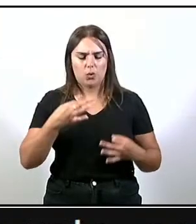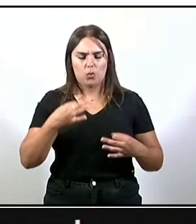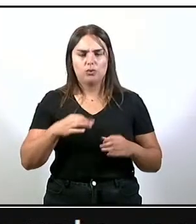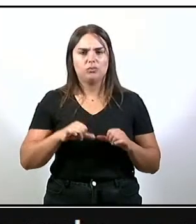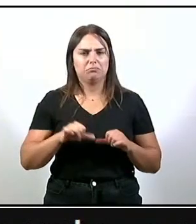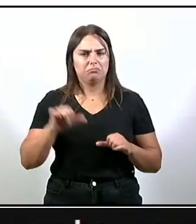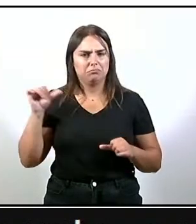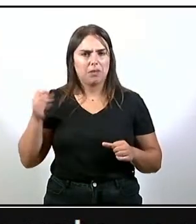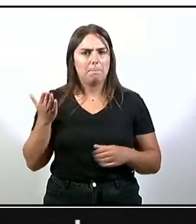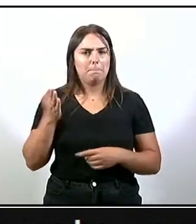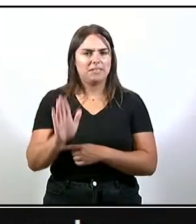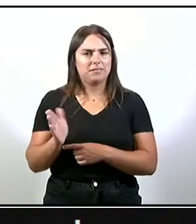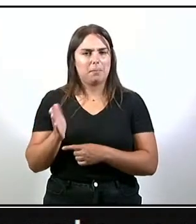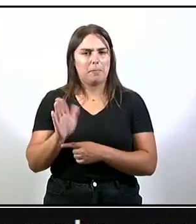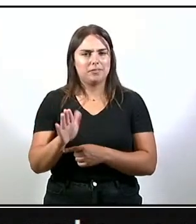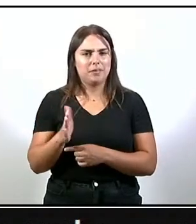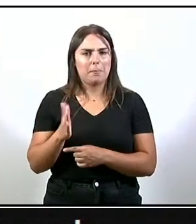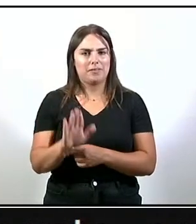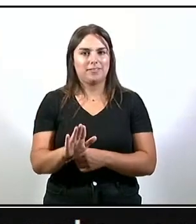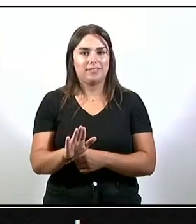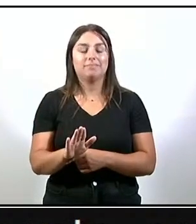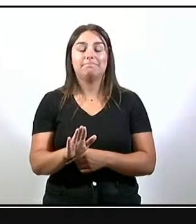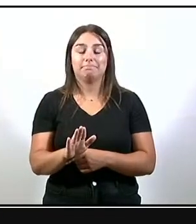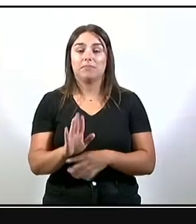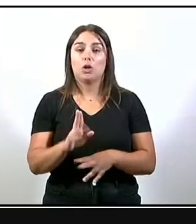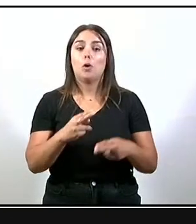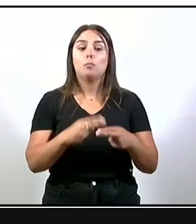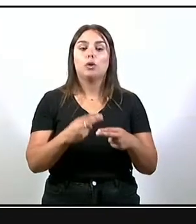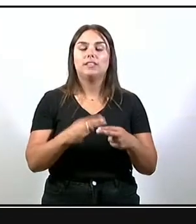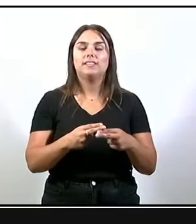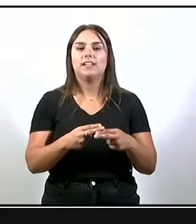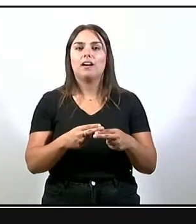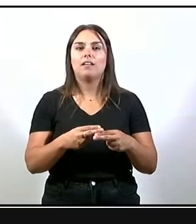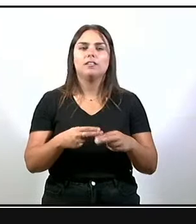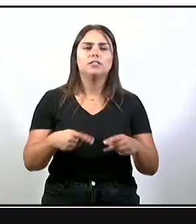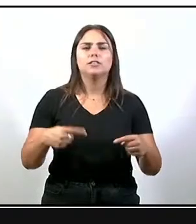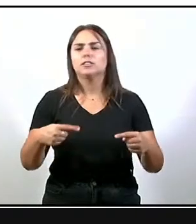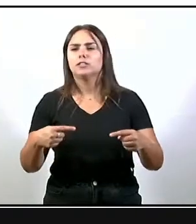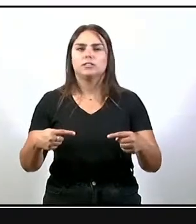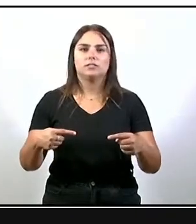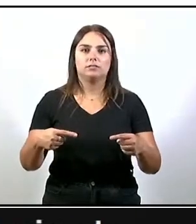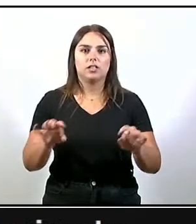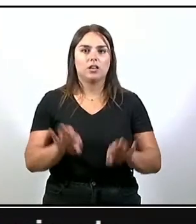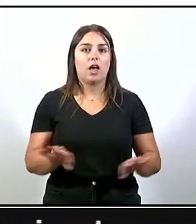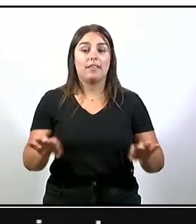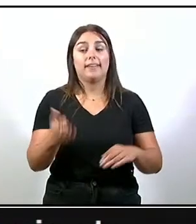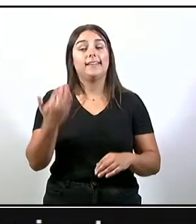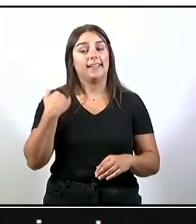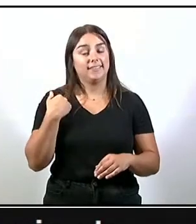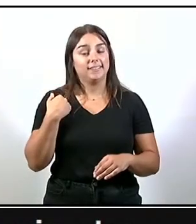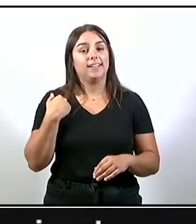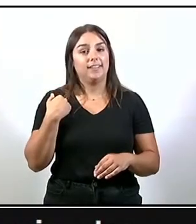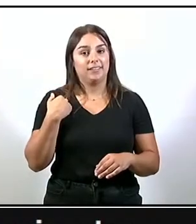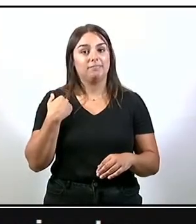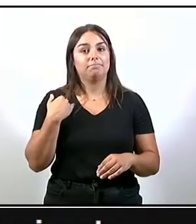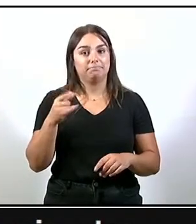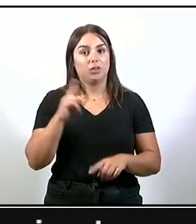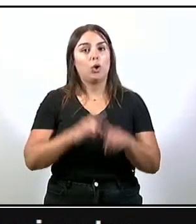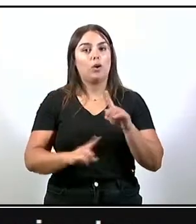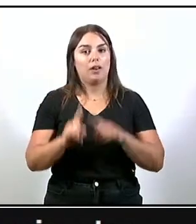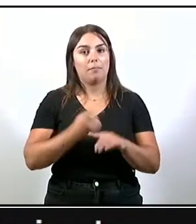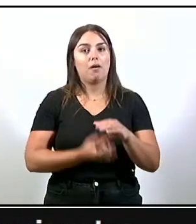cuantas elecciones. No les gusta nada que los políticos juguemos con sus votos. Y ayer se ha jugado con los votos de los ciudadanos, de los